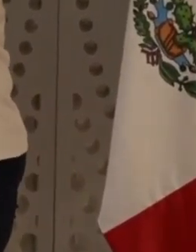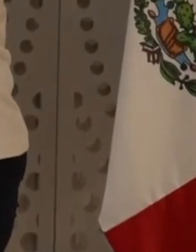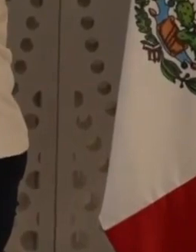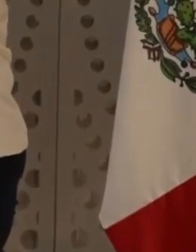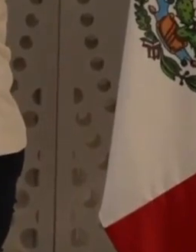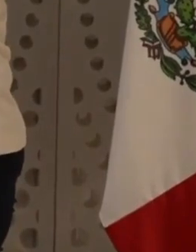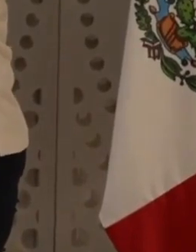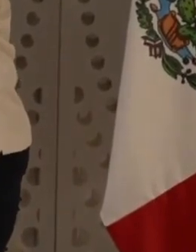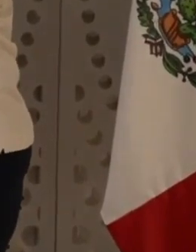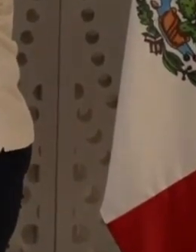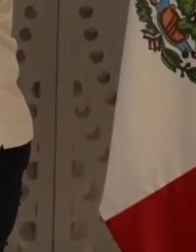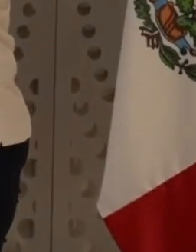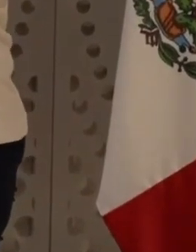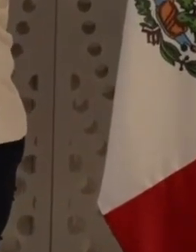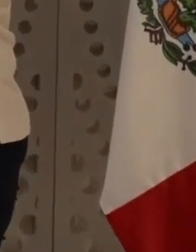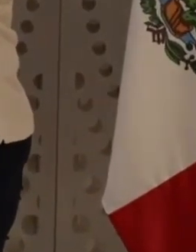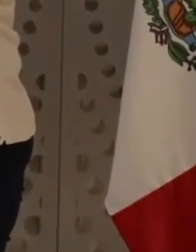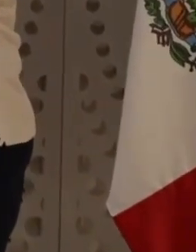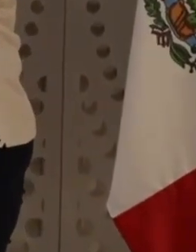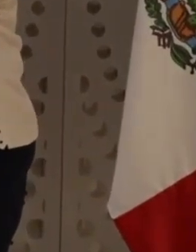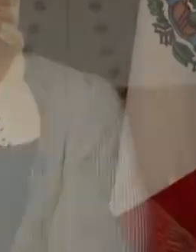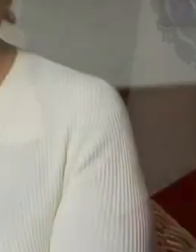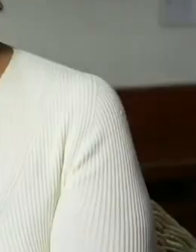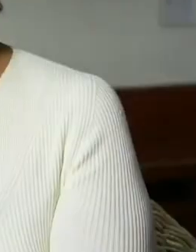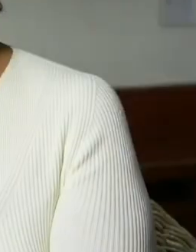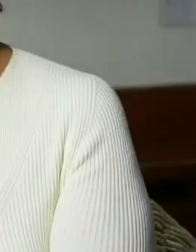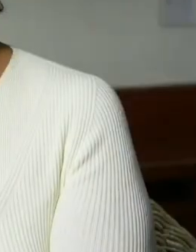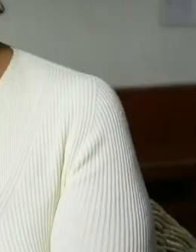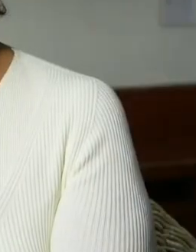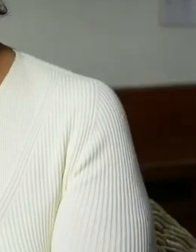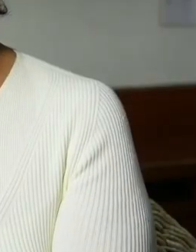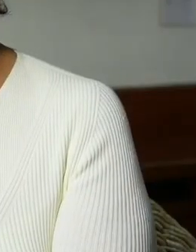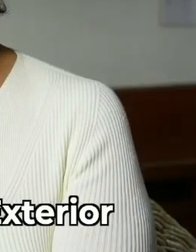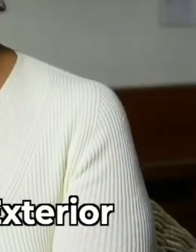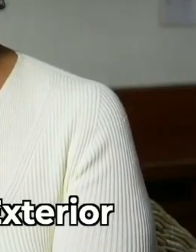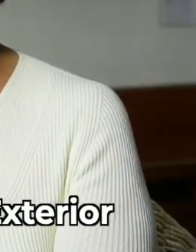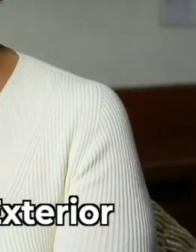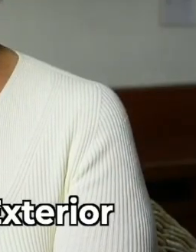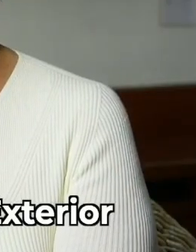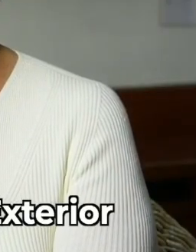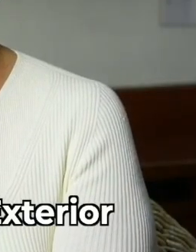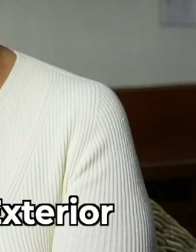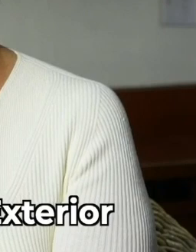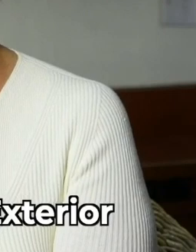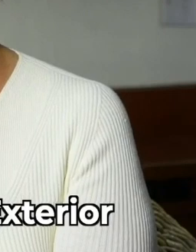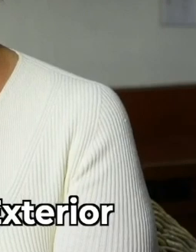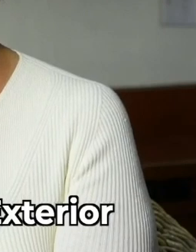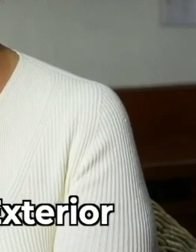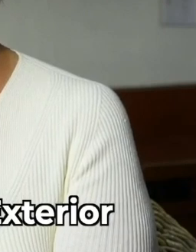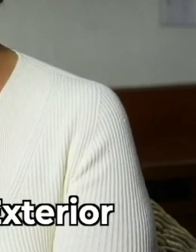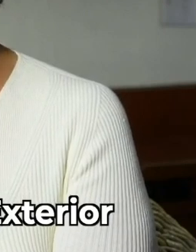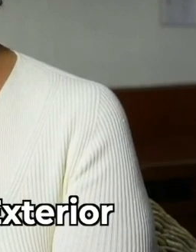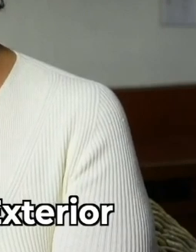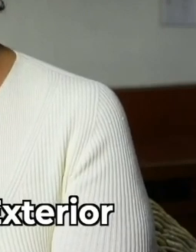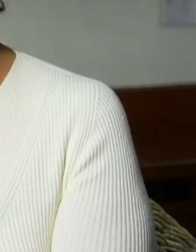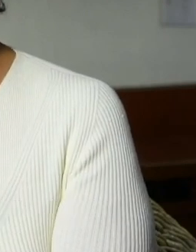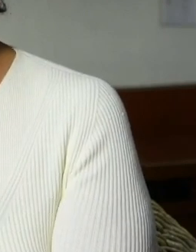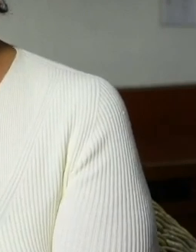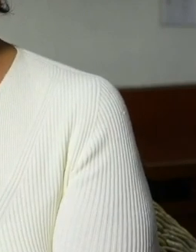cierta forma derrotado, no sé, impotente. Tengo pues bastantes años en el servicio